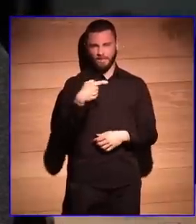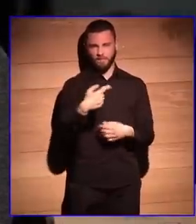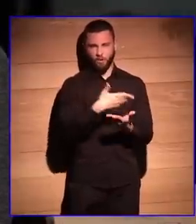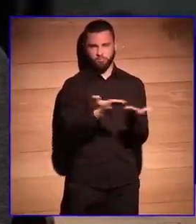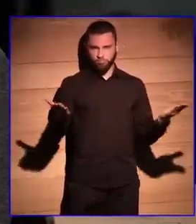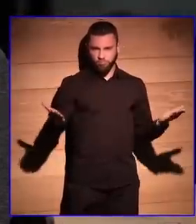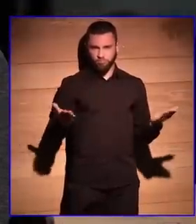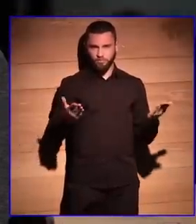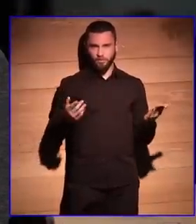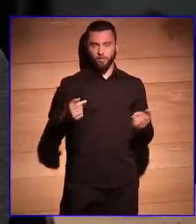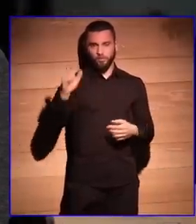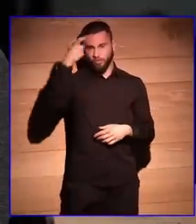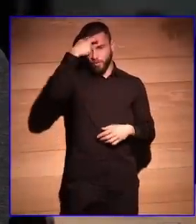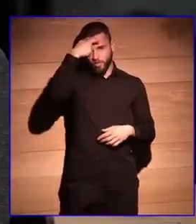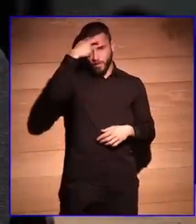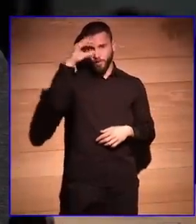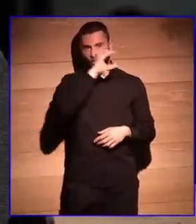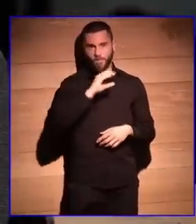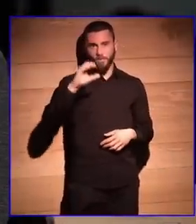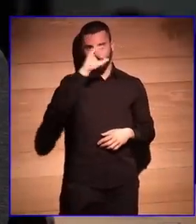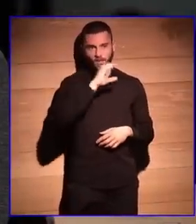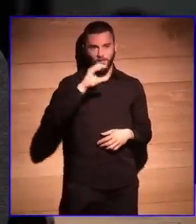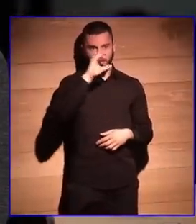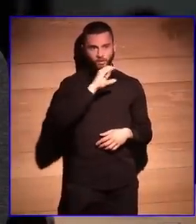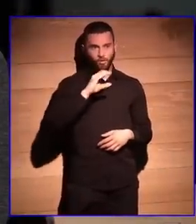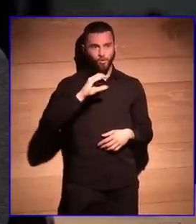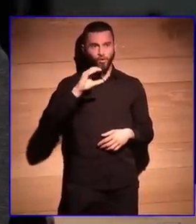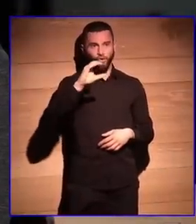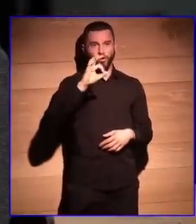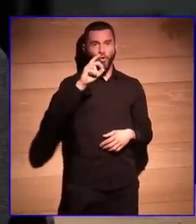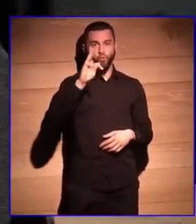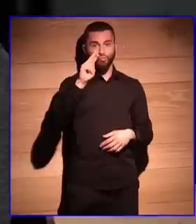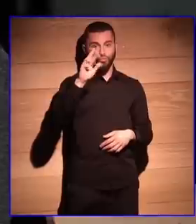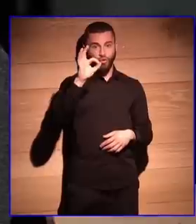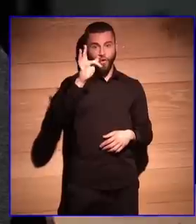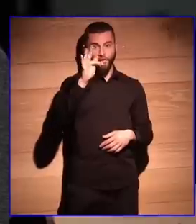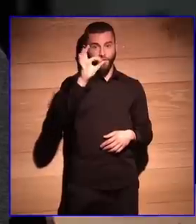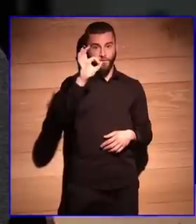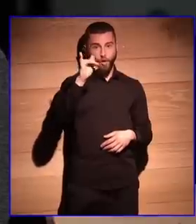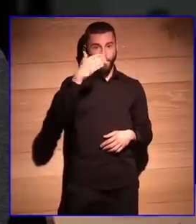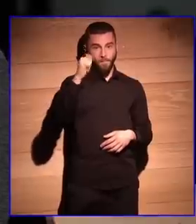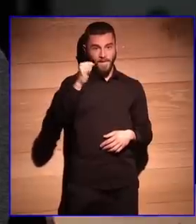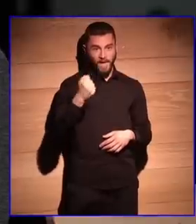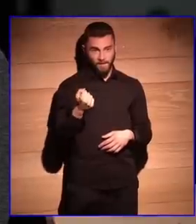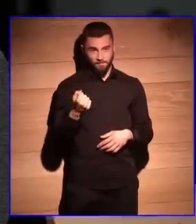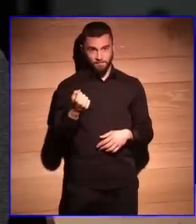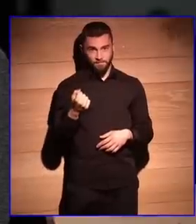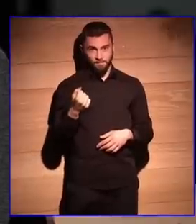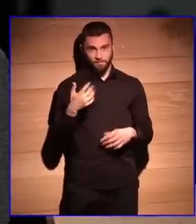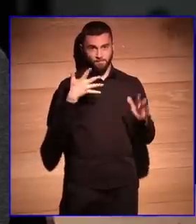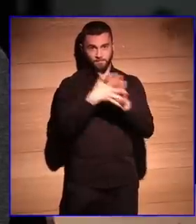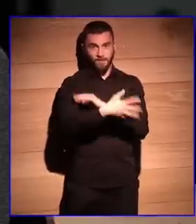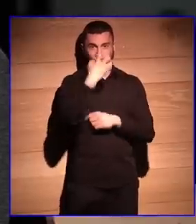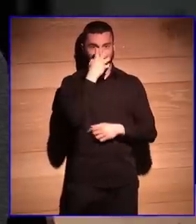término científico. Coulrofobia. Que no puede evitar decir Juan. Que define precisamente el miedo a los